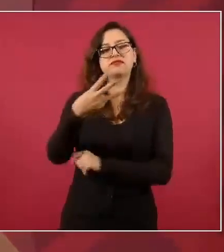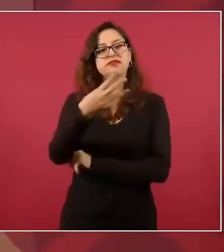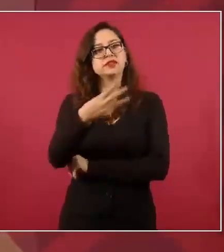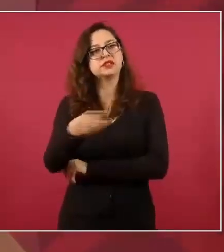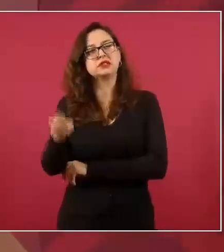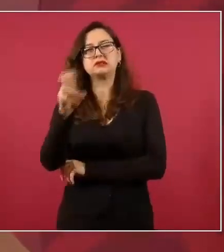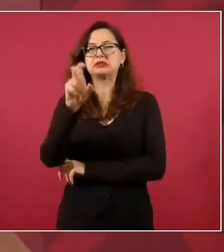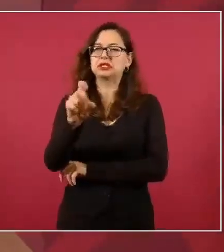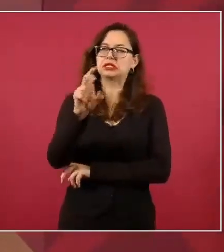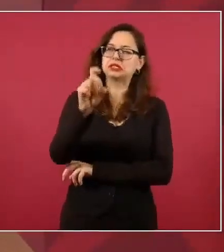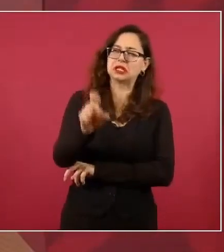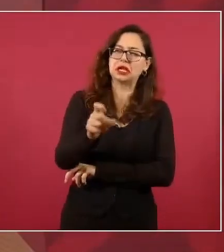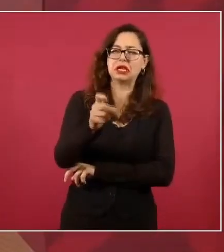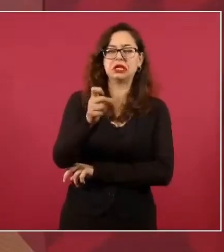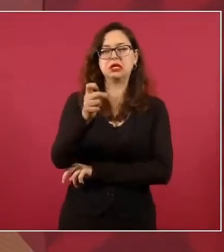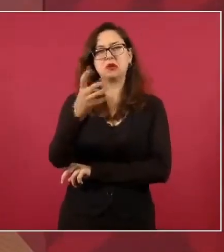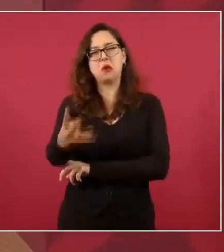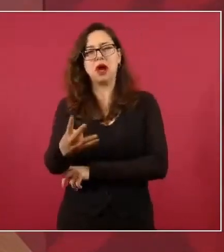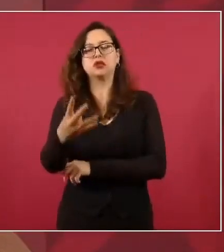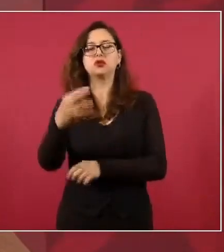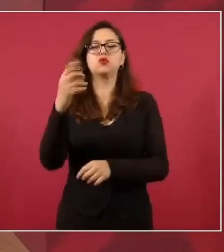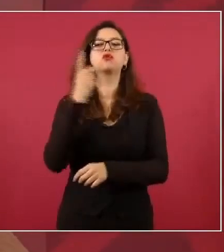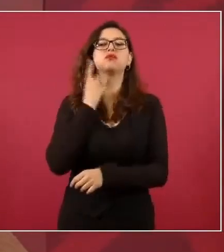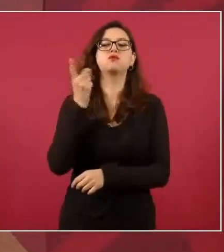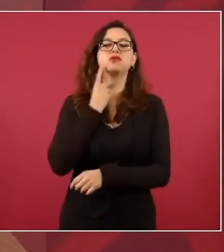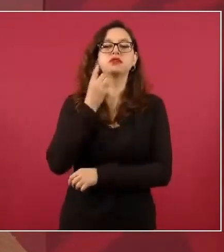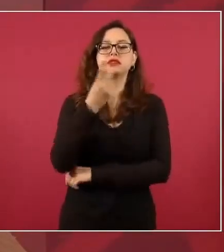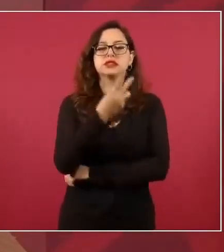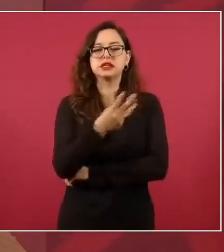332, 333, 34.